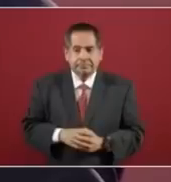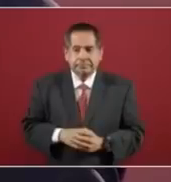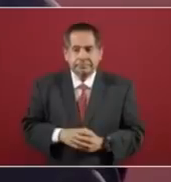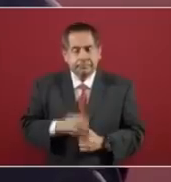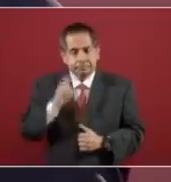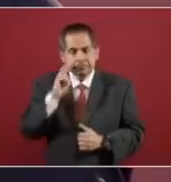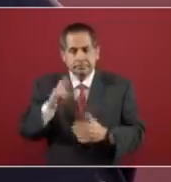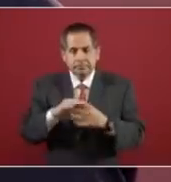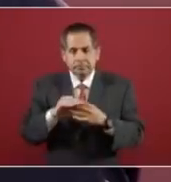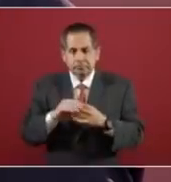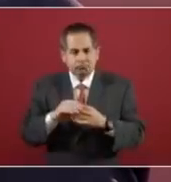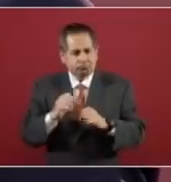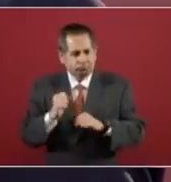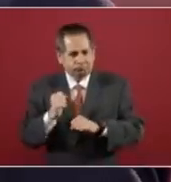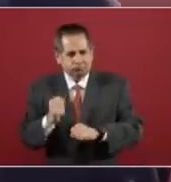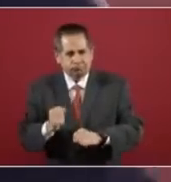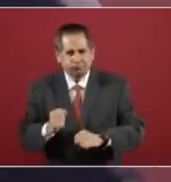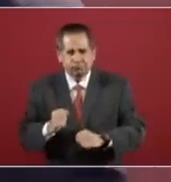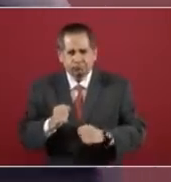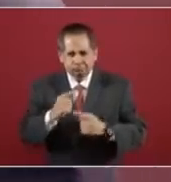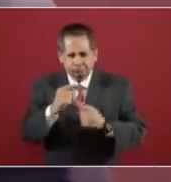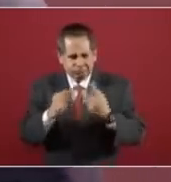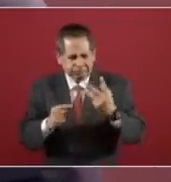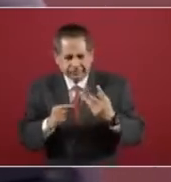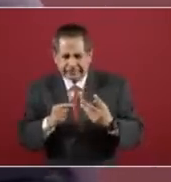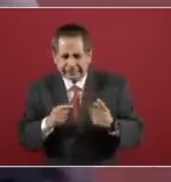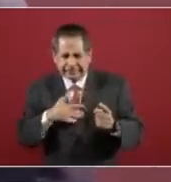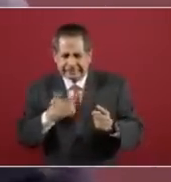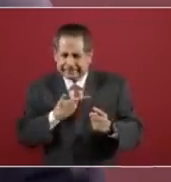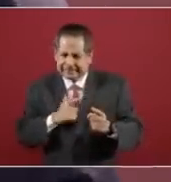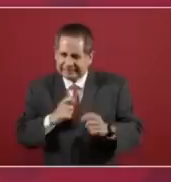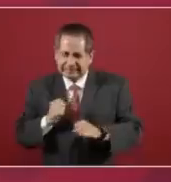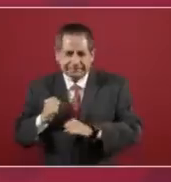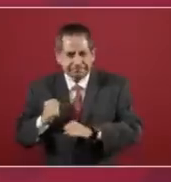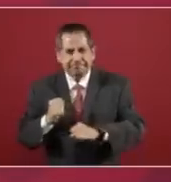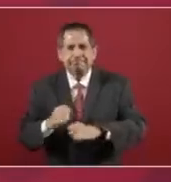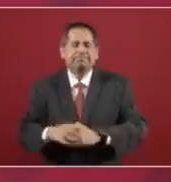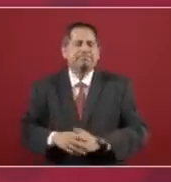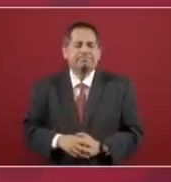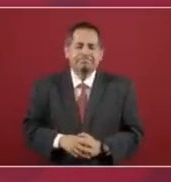en la pelota algunas cositas que no me gustaban